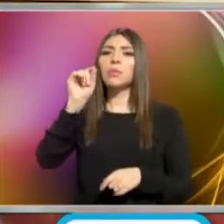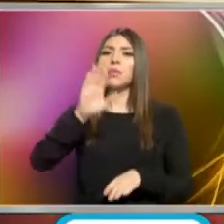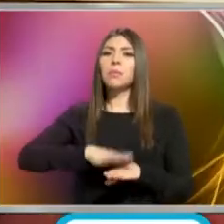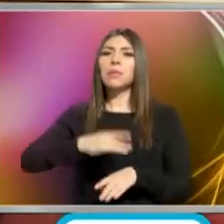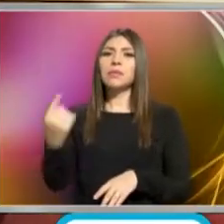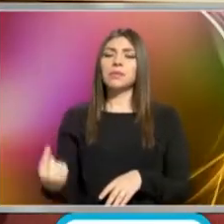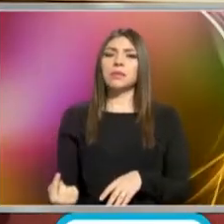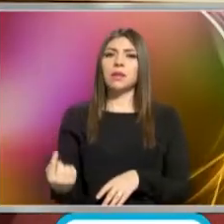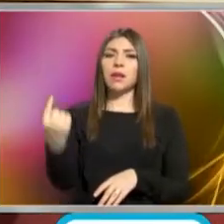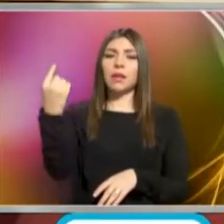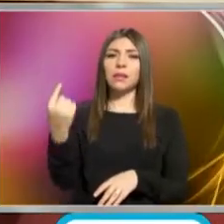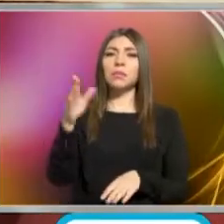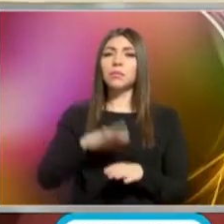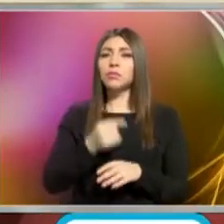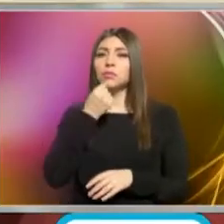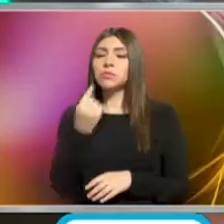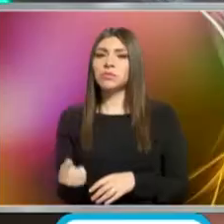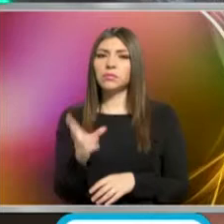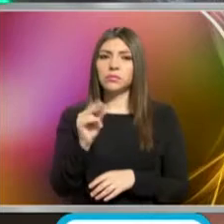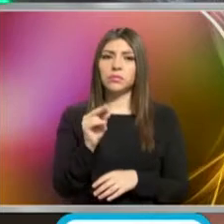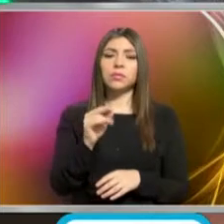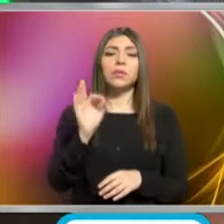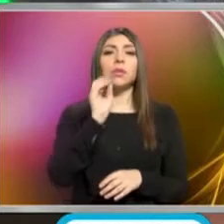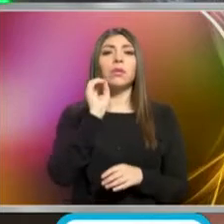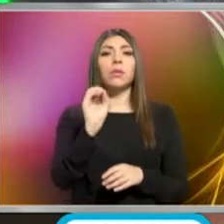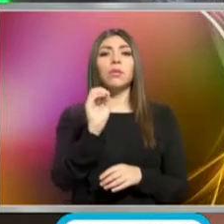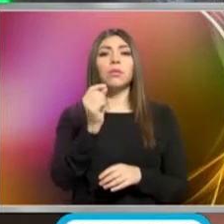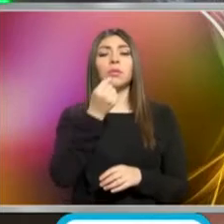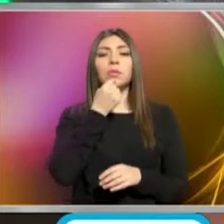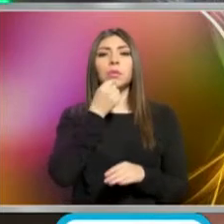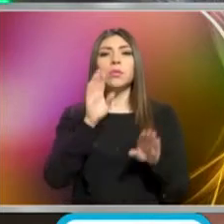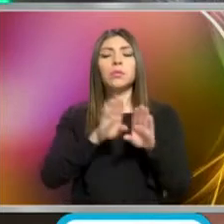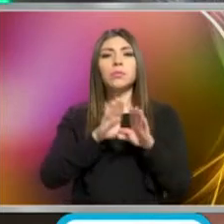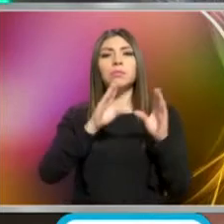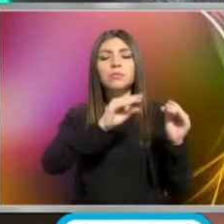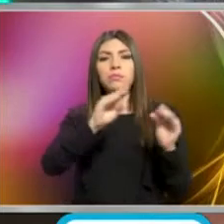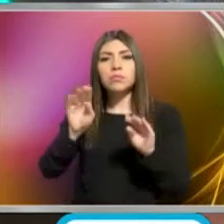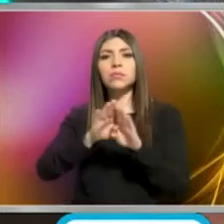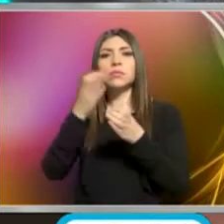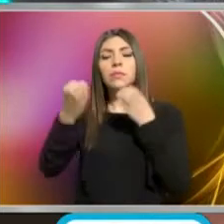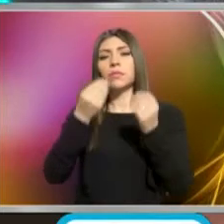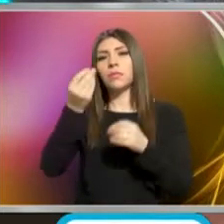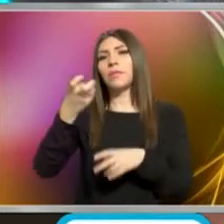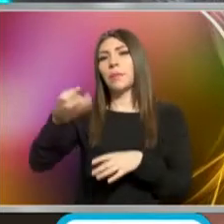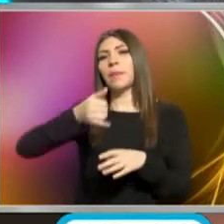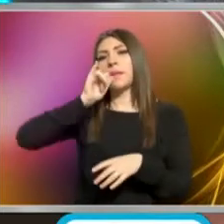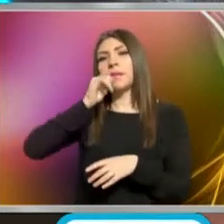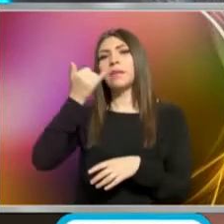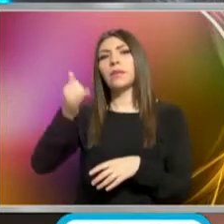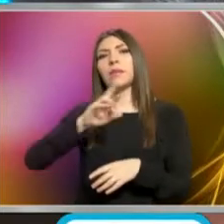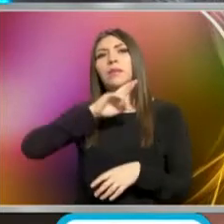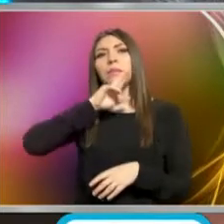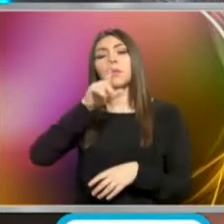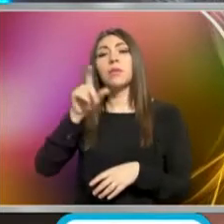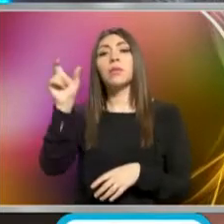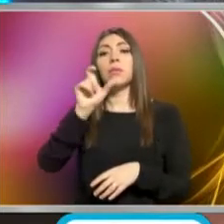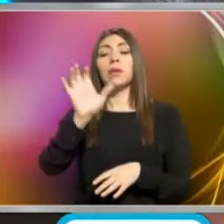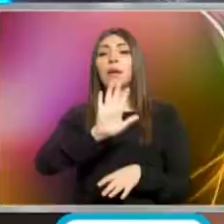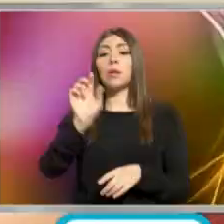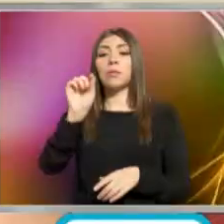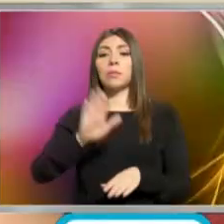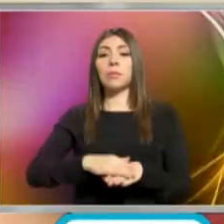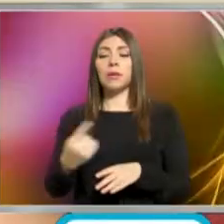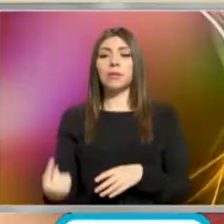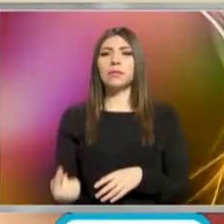o a la teína, es donde Claro. podemos tener un problema. O que estén muy estimularlos mucho con este tipo de bebidas. Podría pasar. Es mejor, ya que estén un poco más